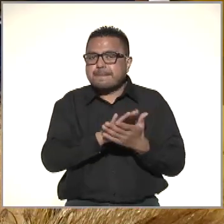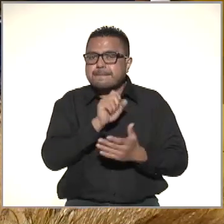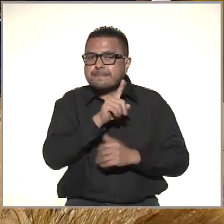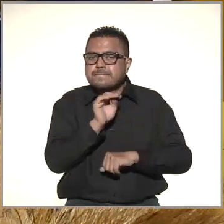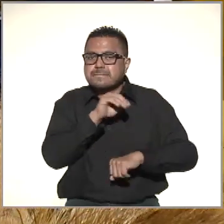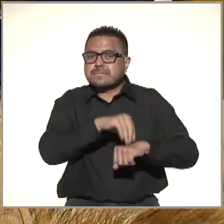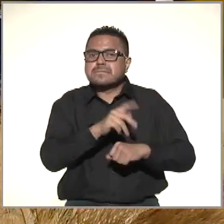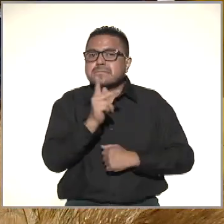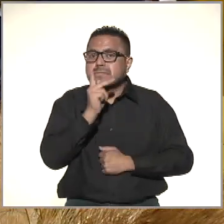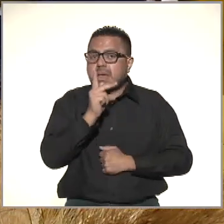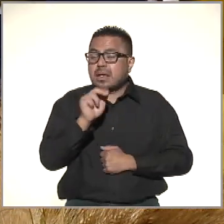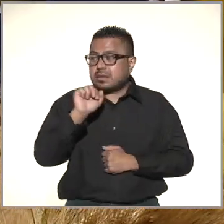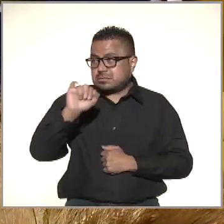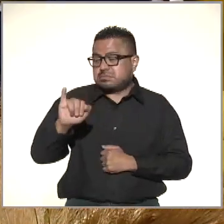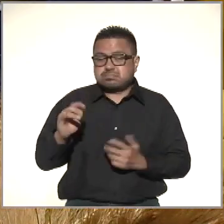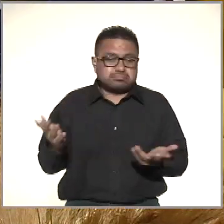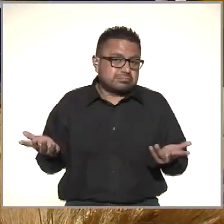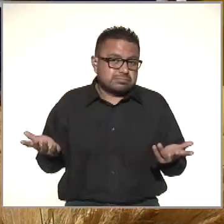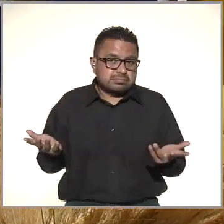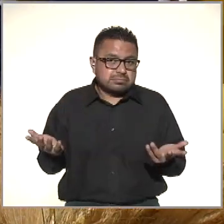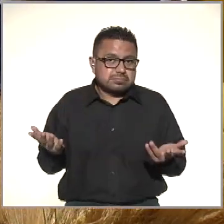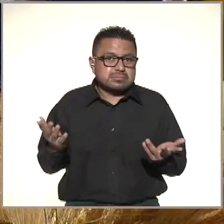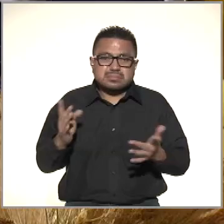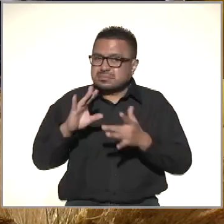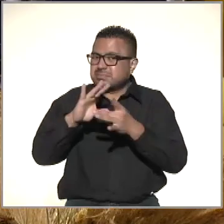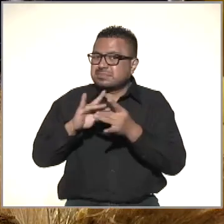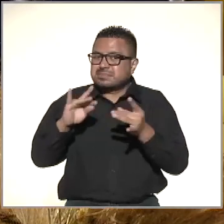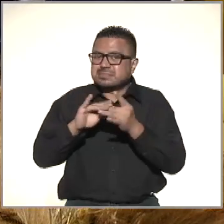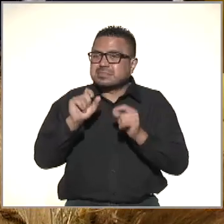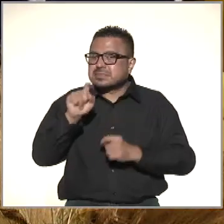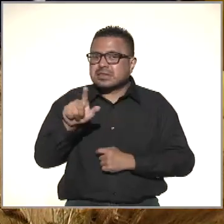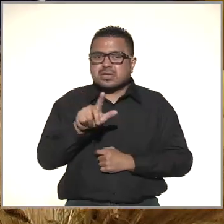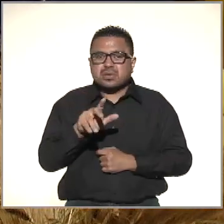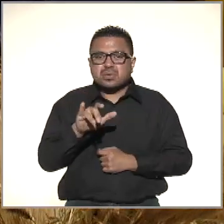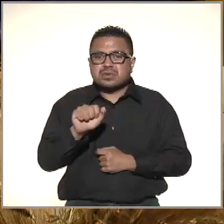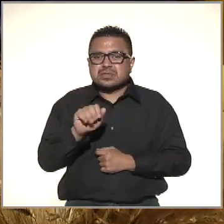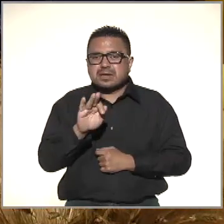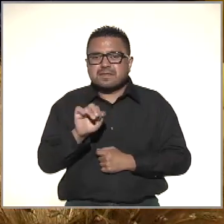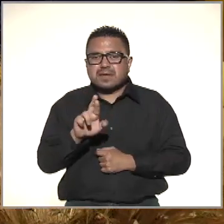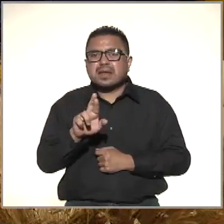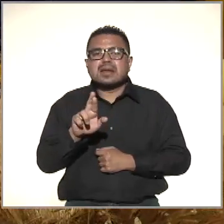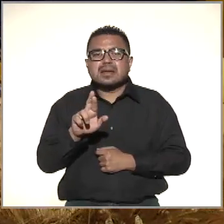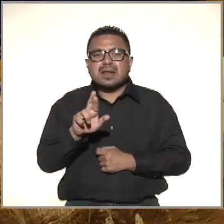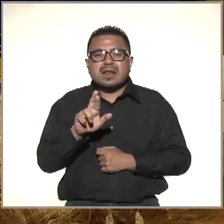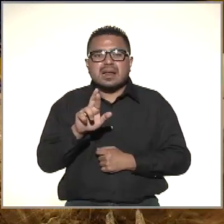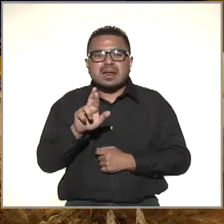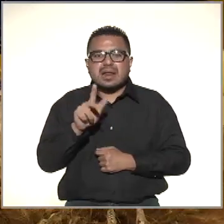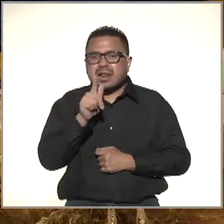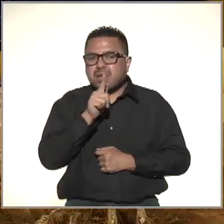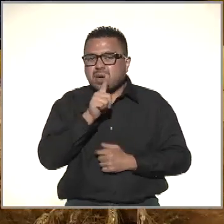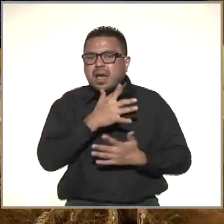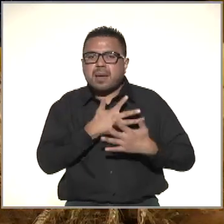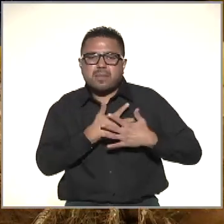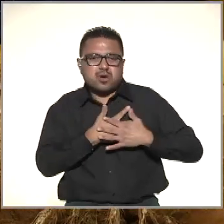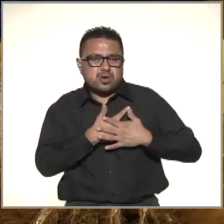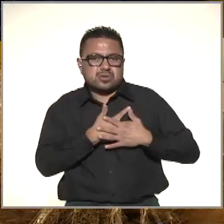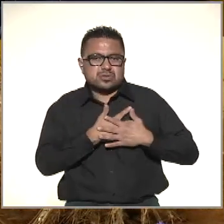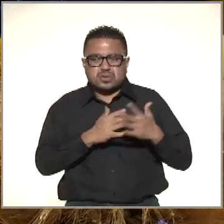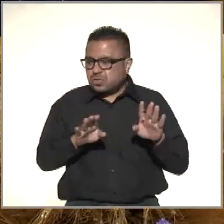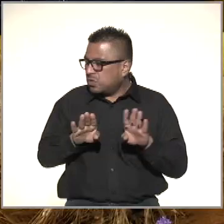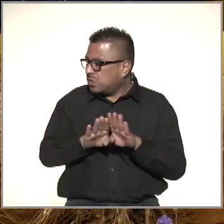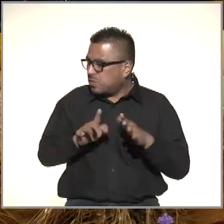de la palabra, ¿no? Sí, pues es lo que decía Luis Fernando del amor, del lenguaje amoroso, que es como